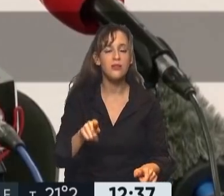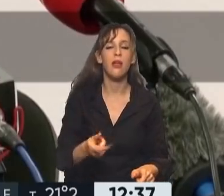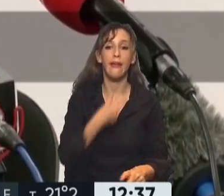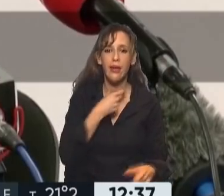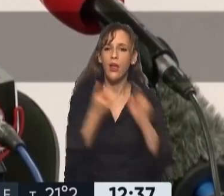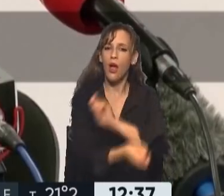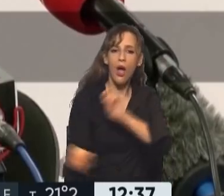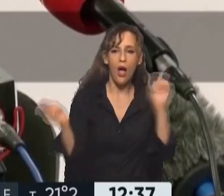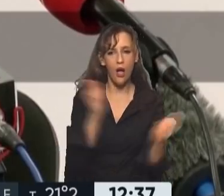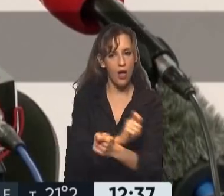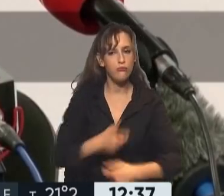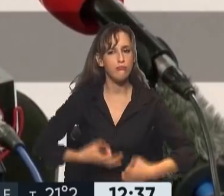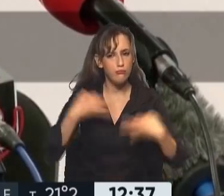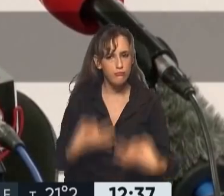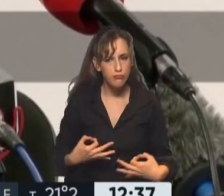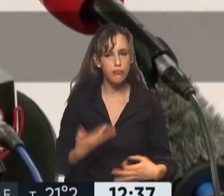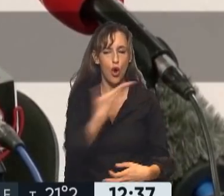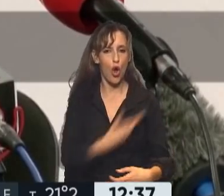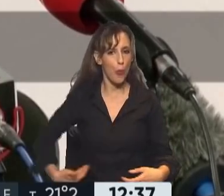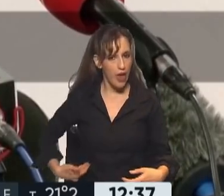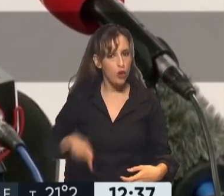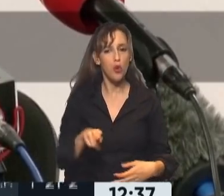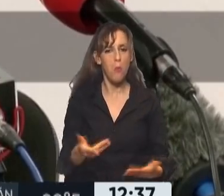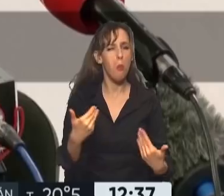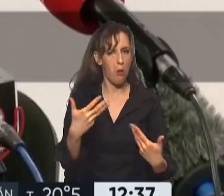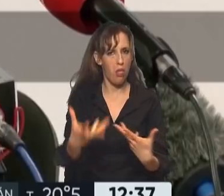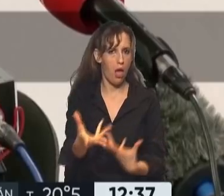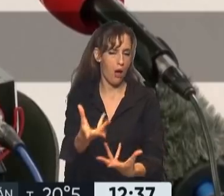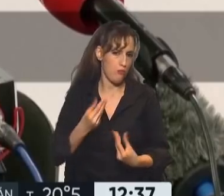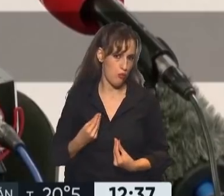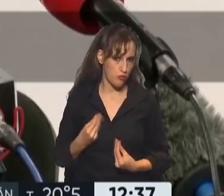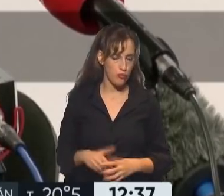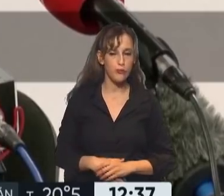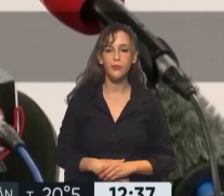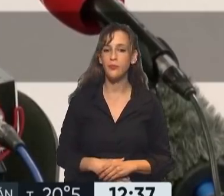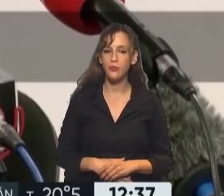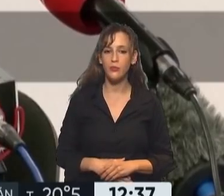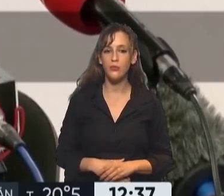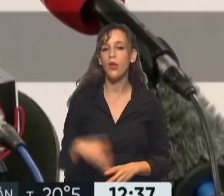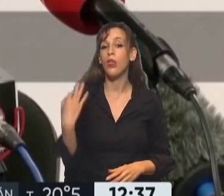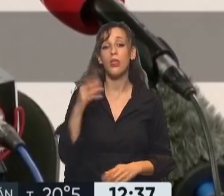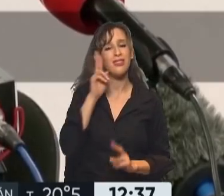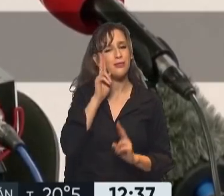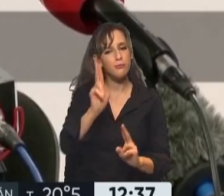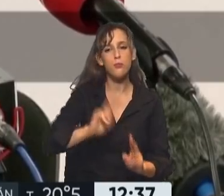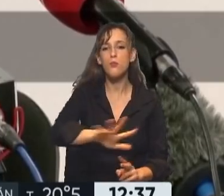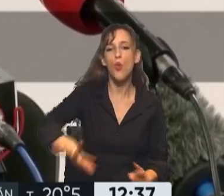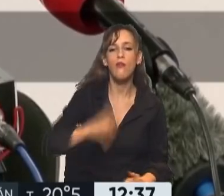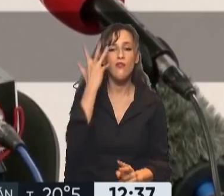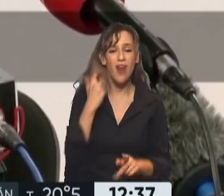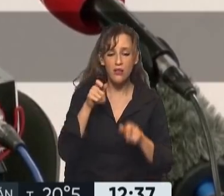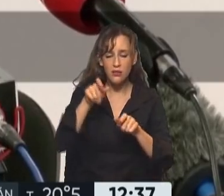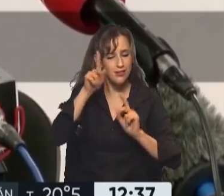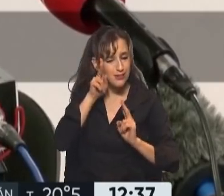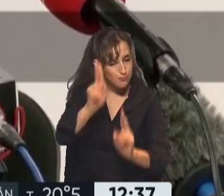véritable changement dans la gouvernance de notre République. Respecter les Français, c'est enfin tenir compte de leurs